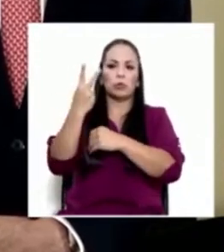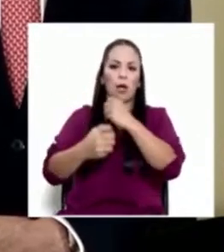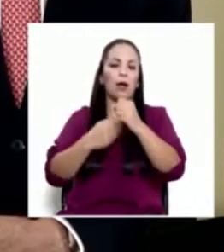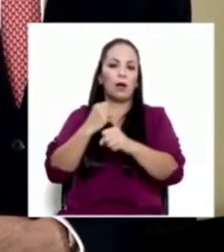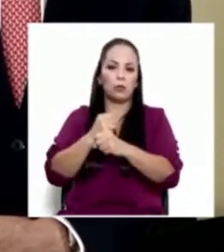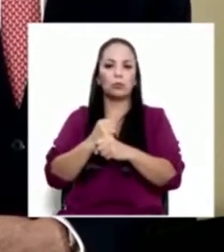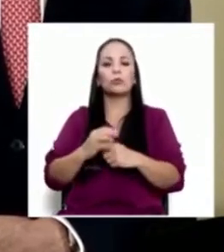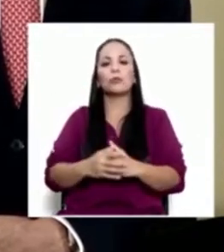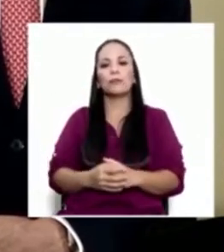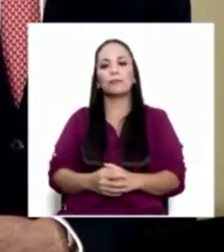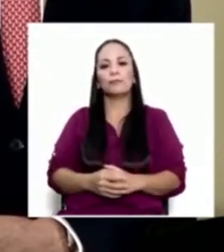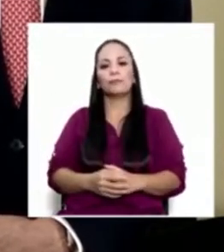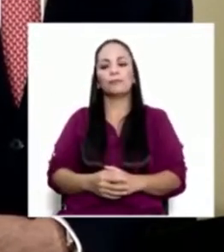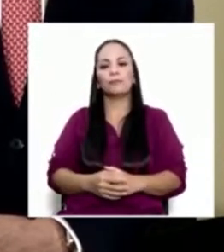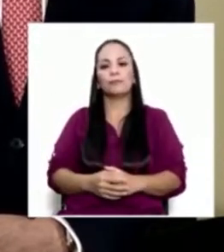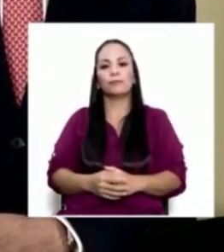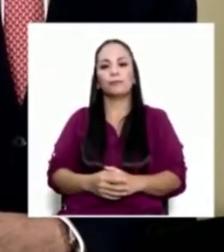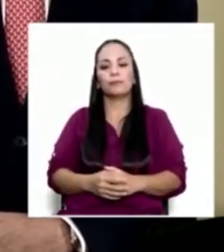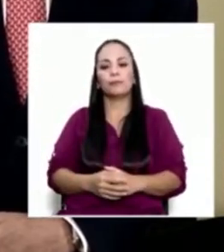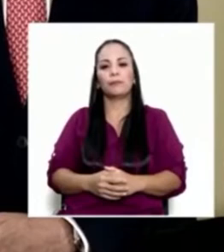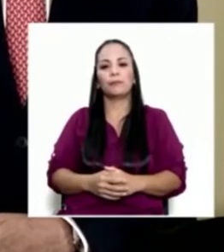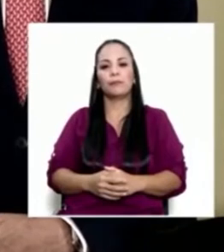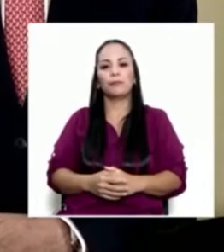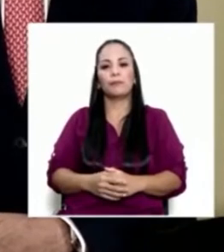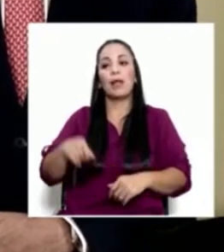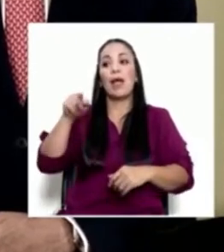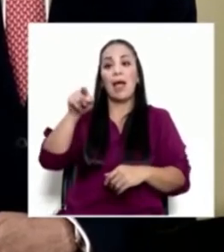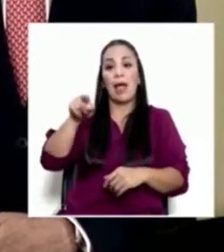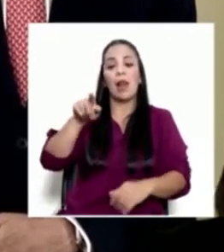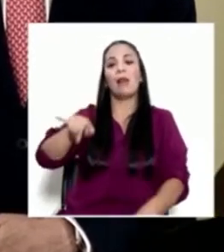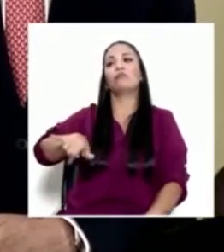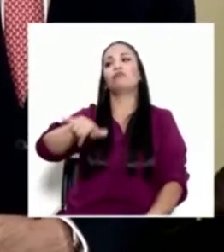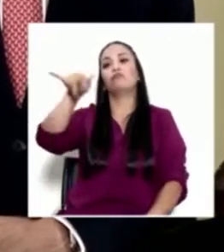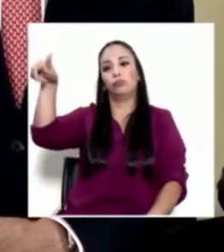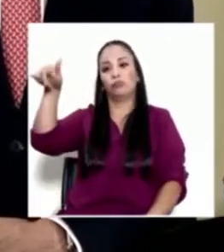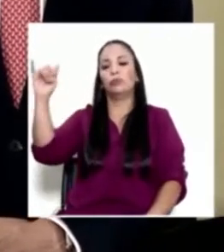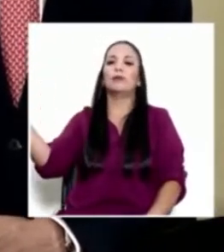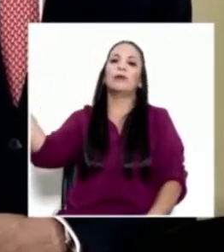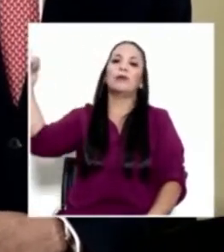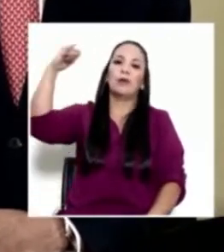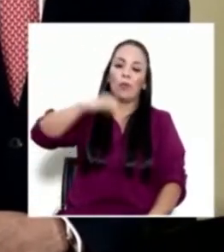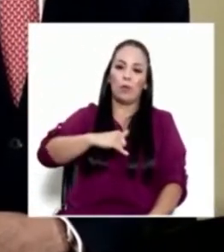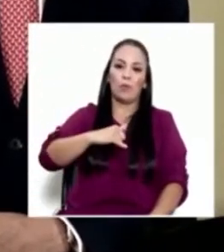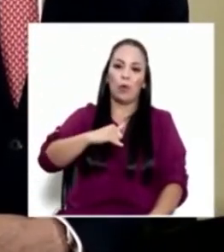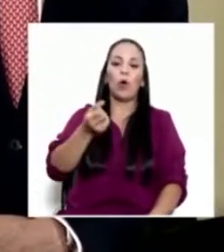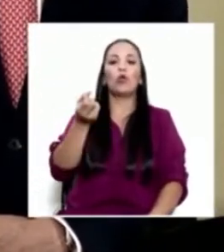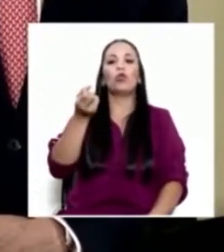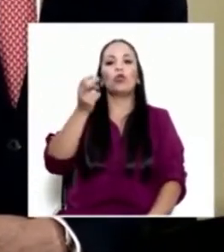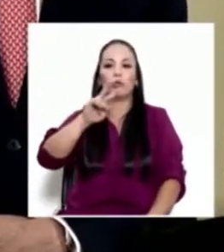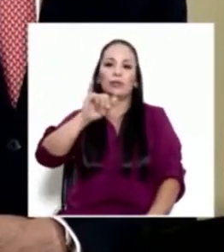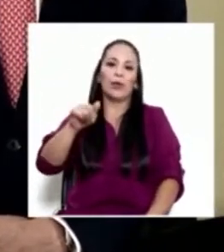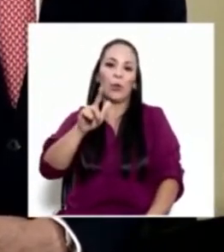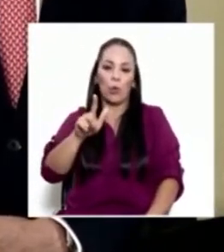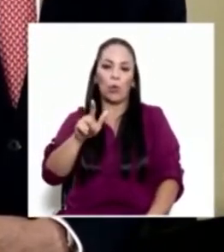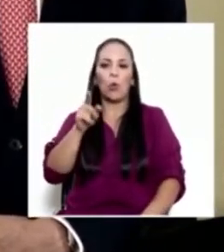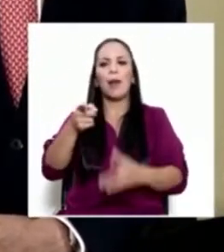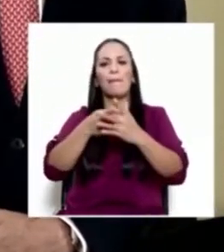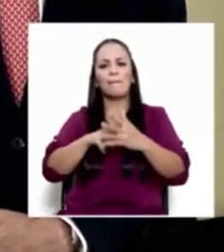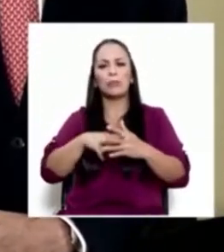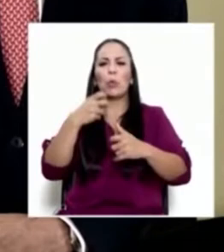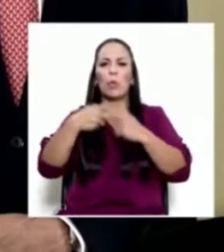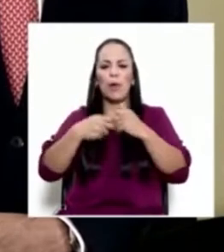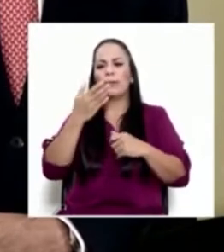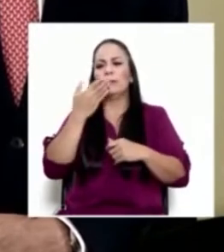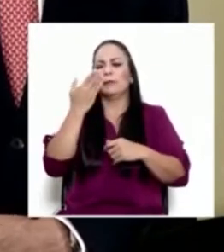estaba de viaje fuera del país y regresó el 12 del 7 empezó con síntomas respiratorios fiebre